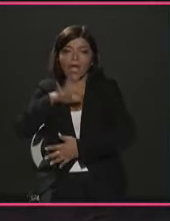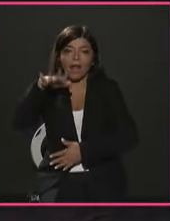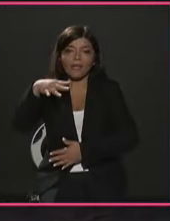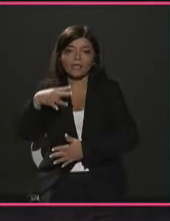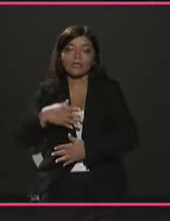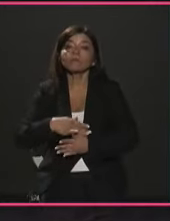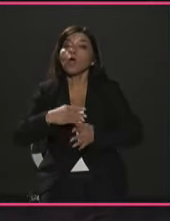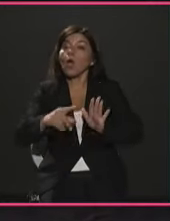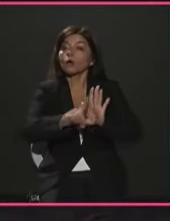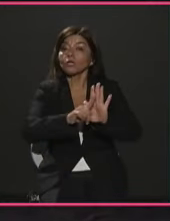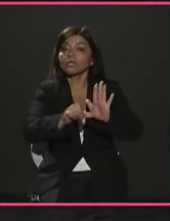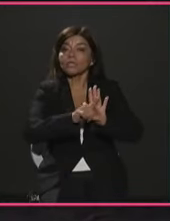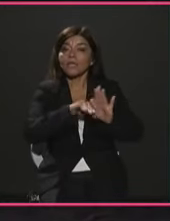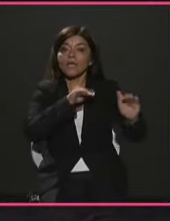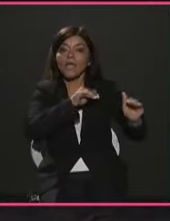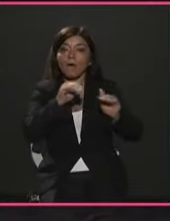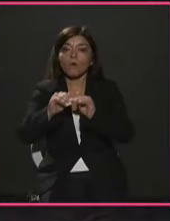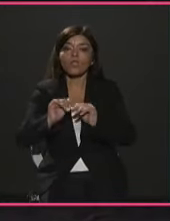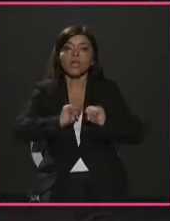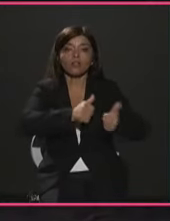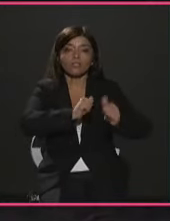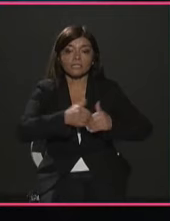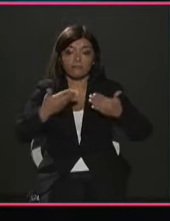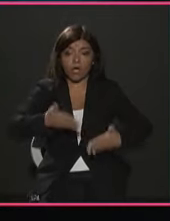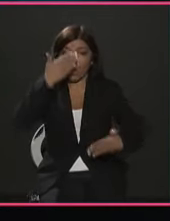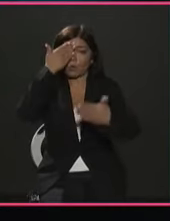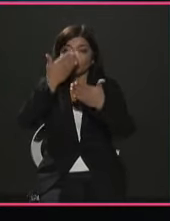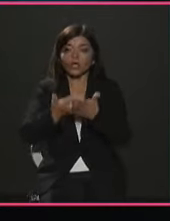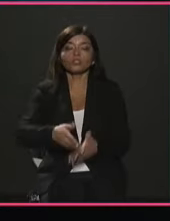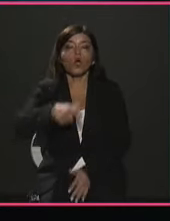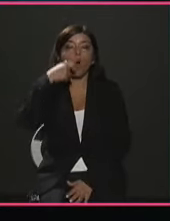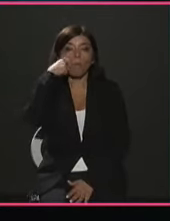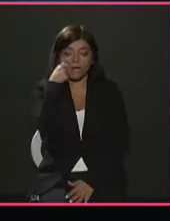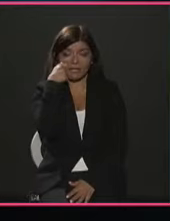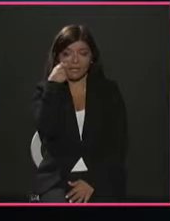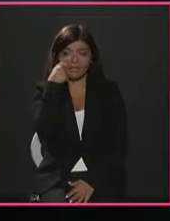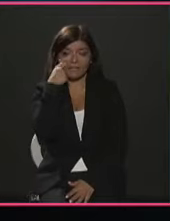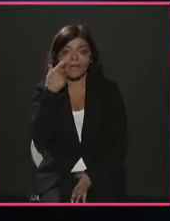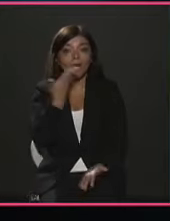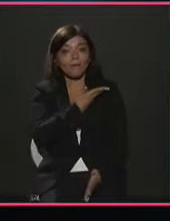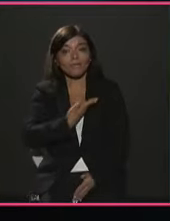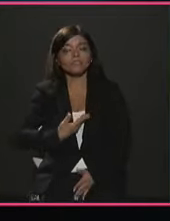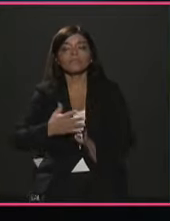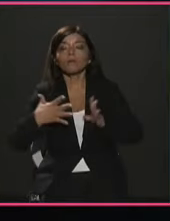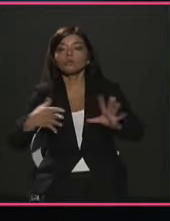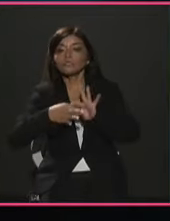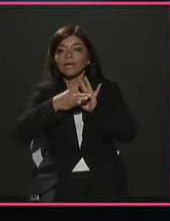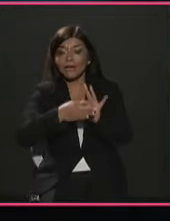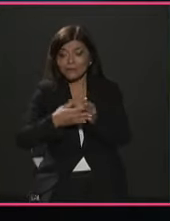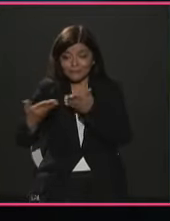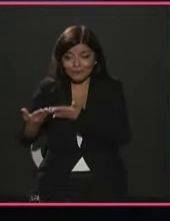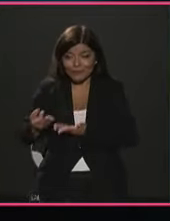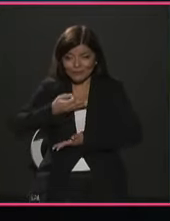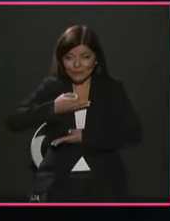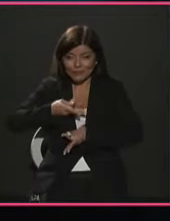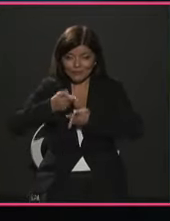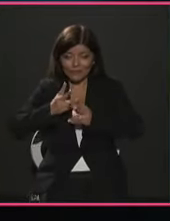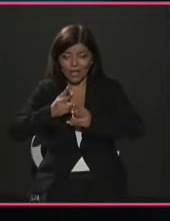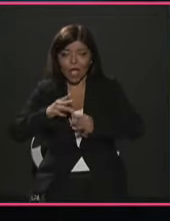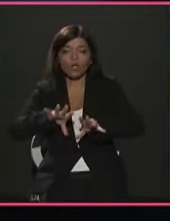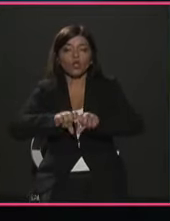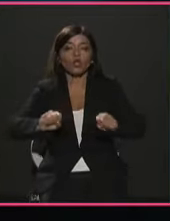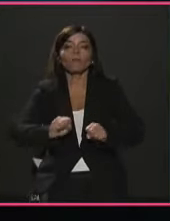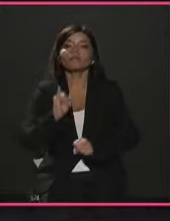legislativas que apoyen muchos de los desafíos que hoy día enfrentamos como humanidad Así que presidente Muchas gracias por el espacio y muchas gracias por su